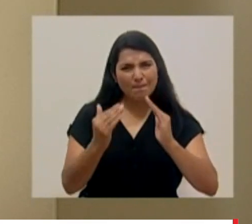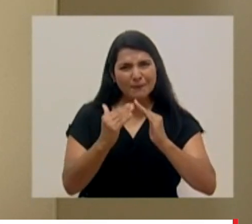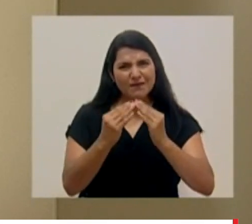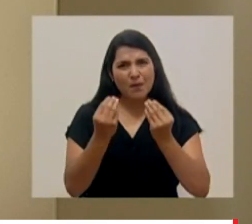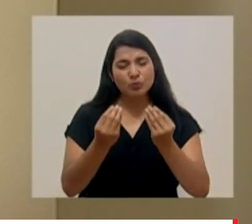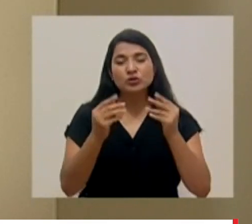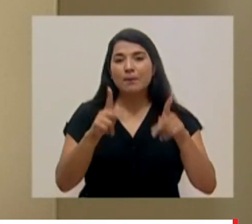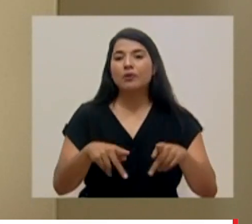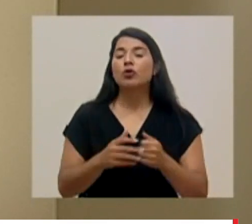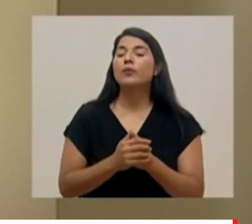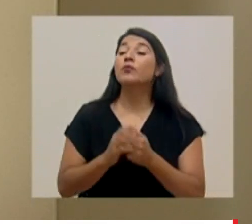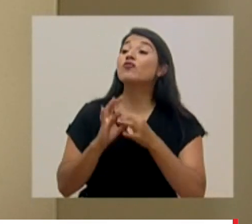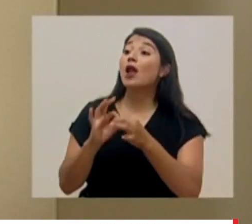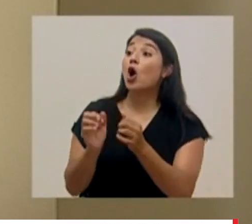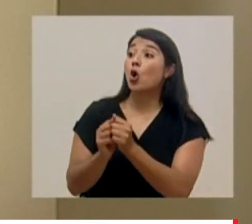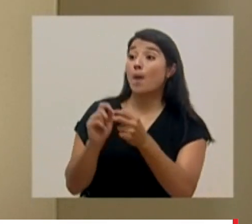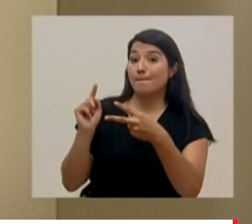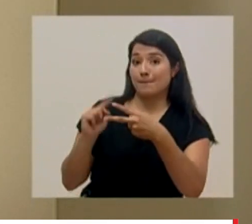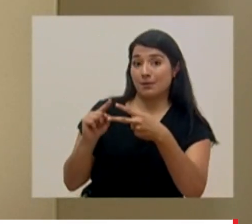la hidrocortisona,